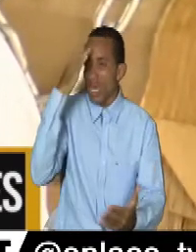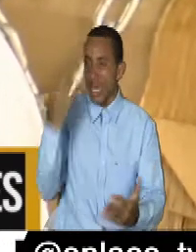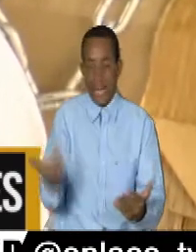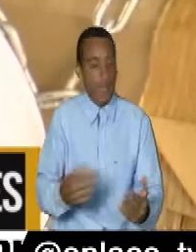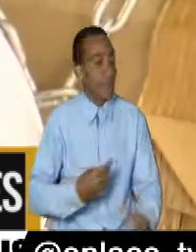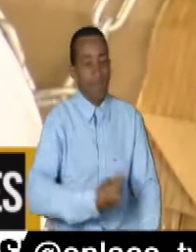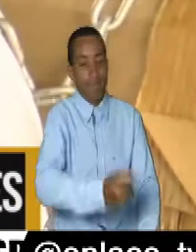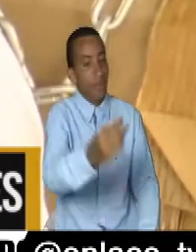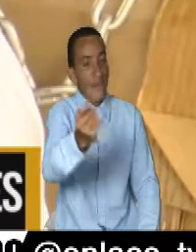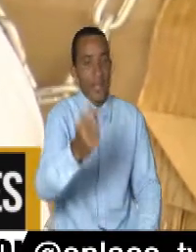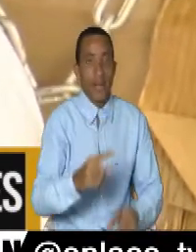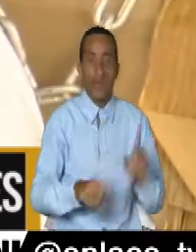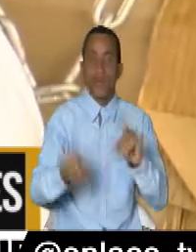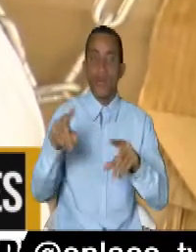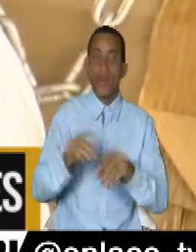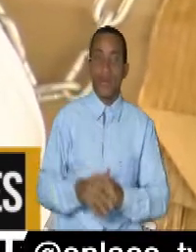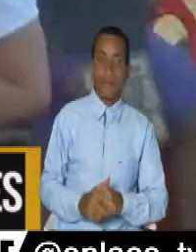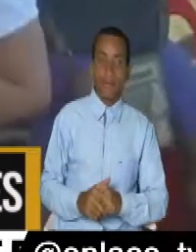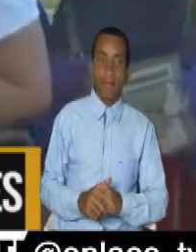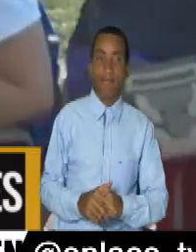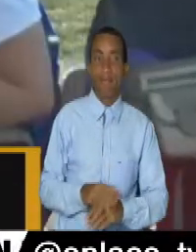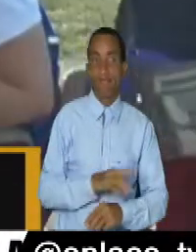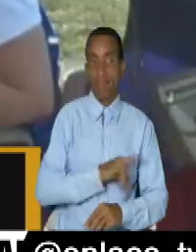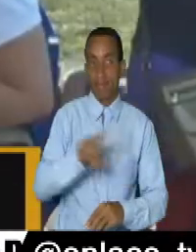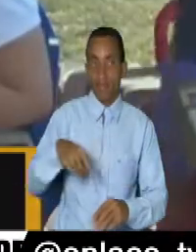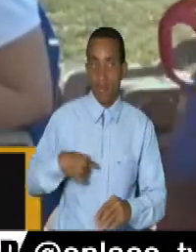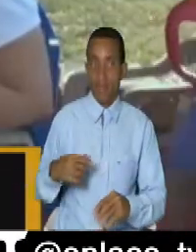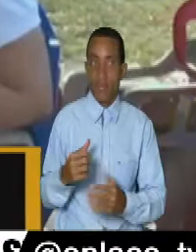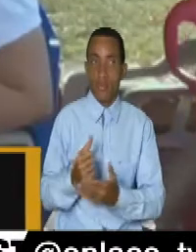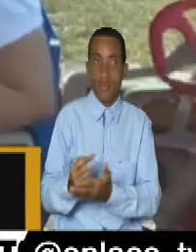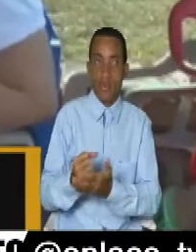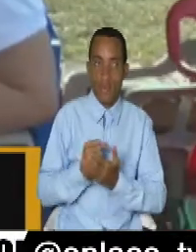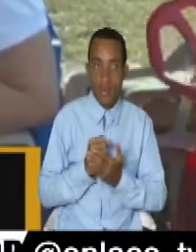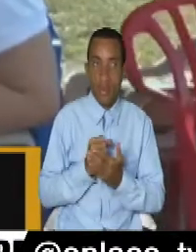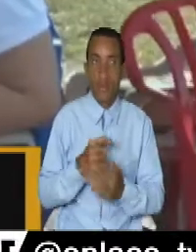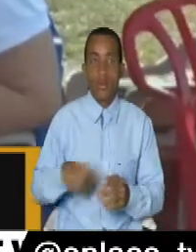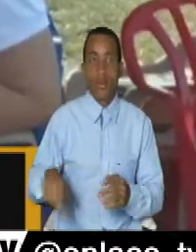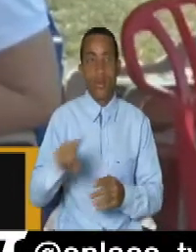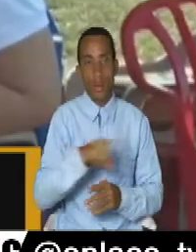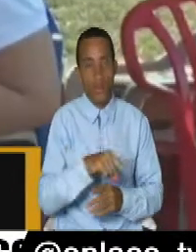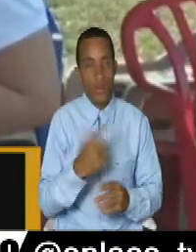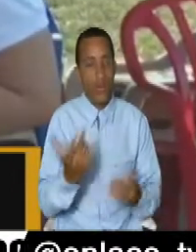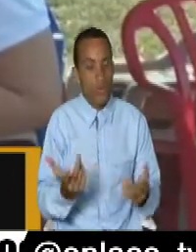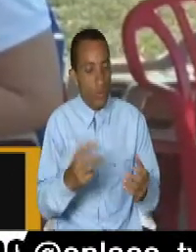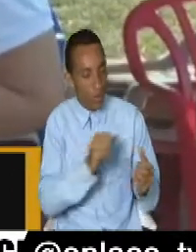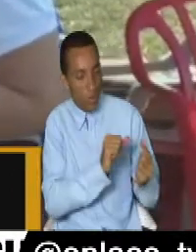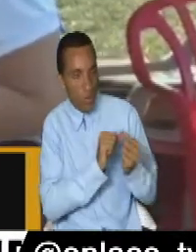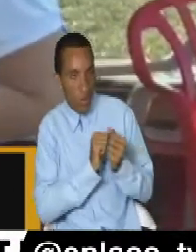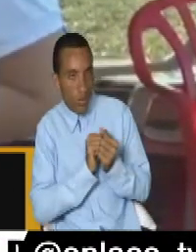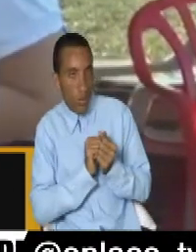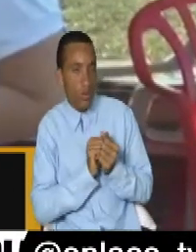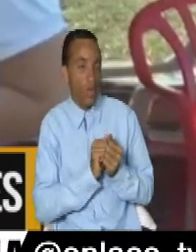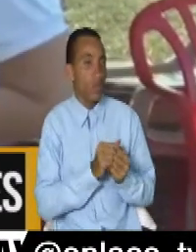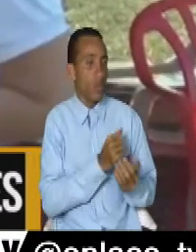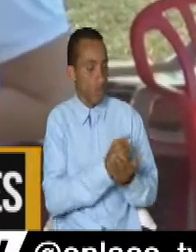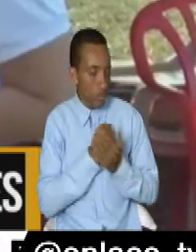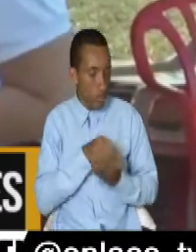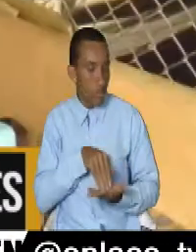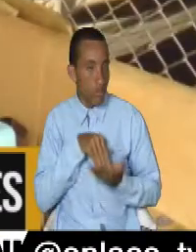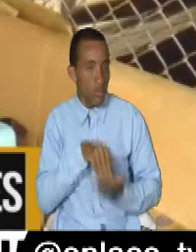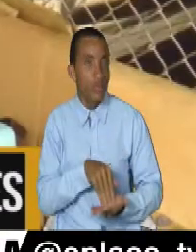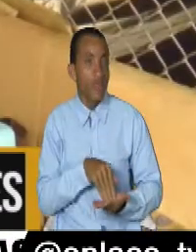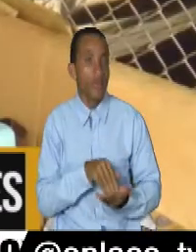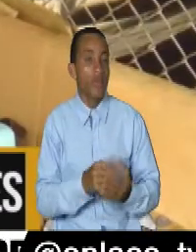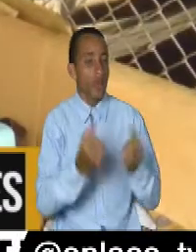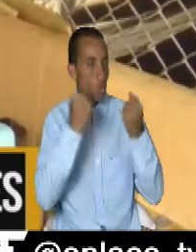estatal petrolera. Y nos mantenemos con la ayuda de la solidaridad de los compañeros y a base de fuerza